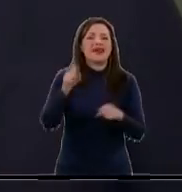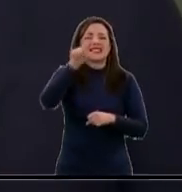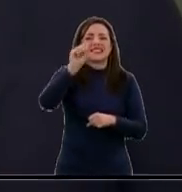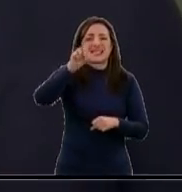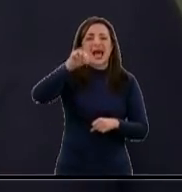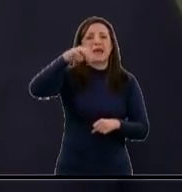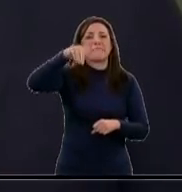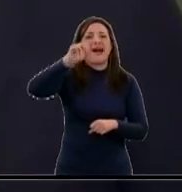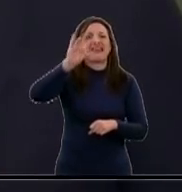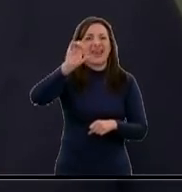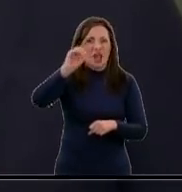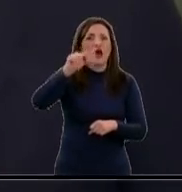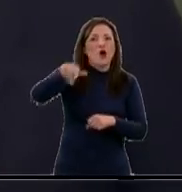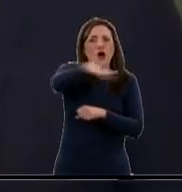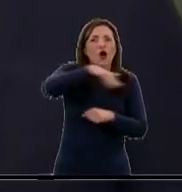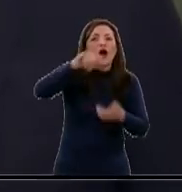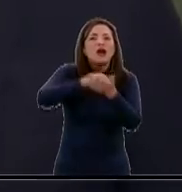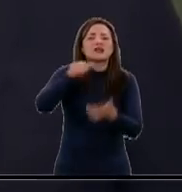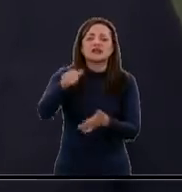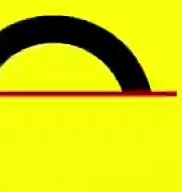Andrés Beltrán, ¿qué detalles conoce?